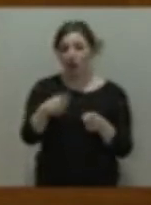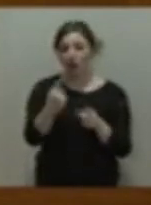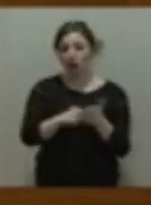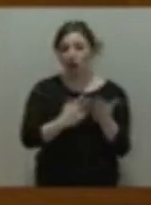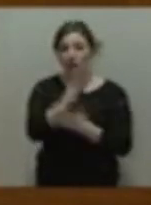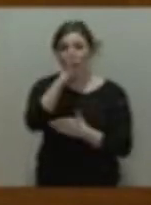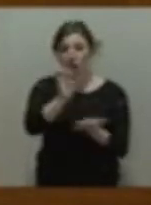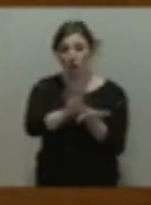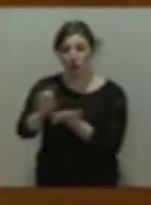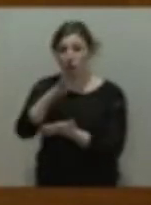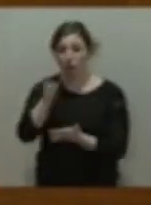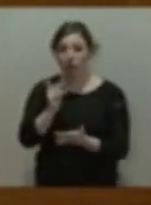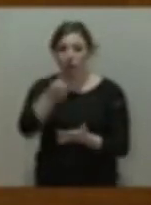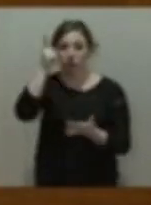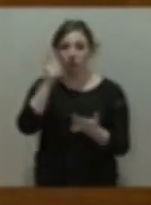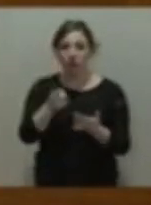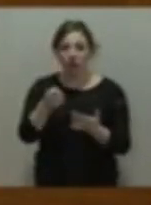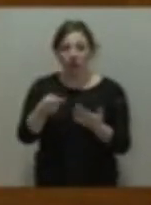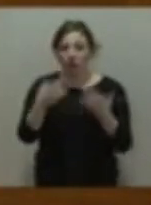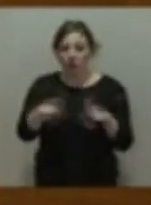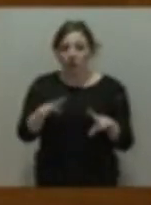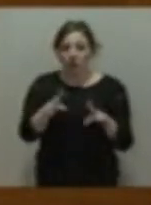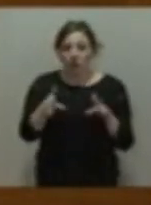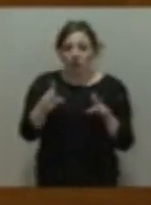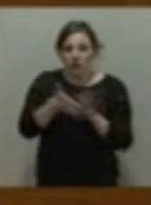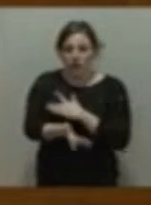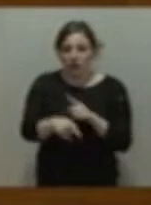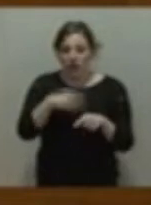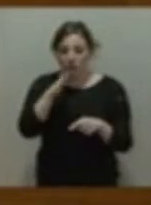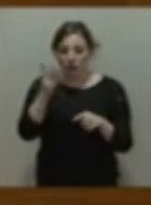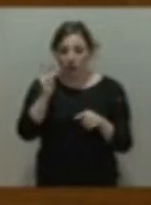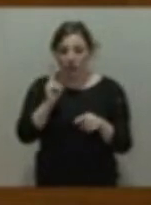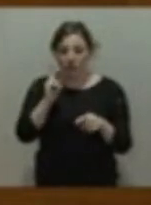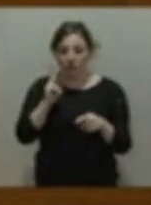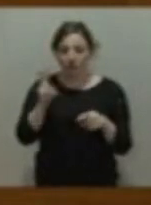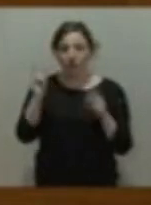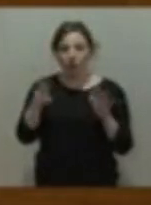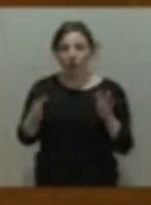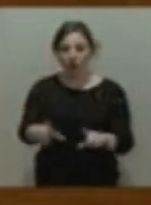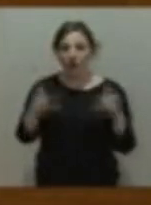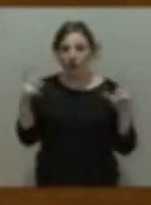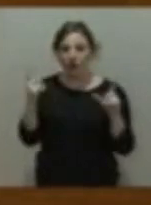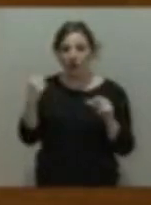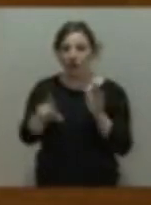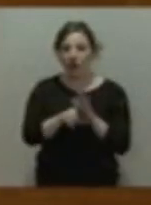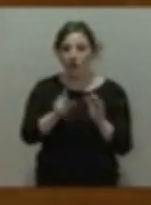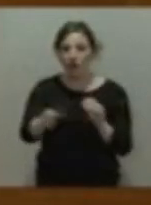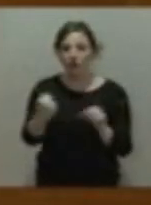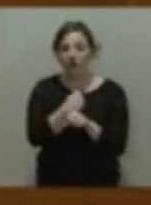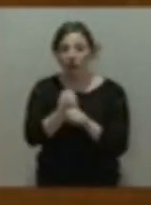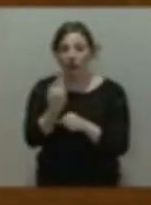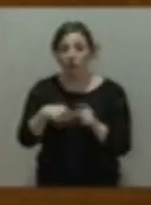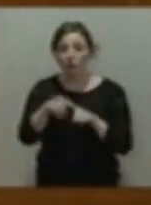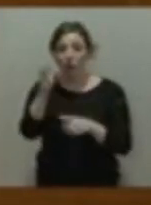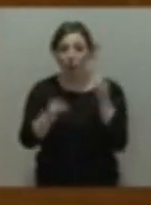por causas disciplinarias objetivas declaradas procedentes o acordadas con la representación legal de los trabajadores, tenemos sentencias como la que hay del Juzgado de lo